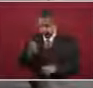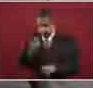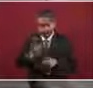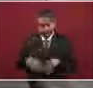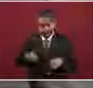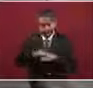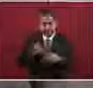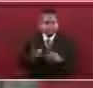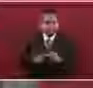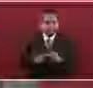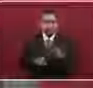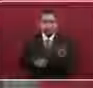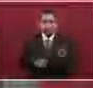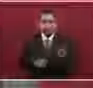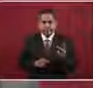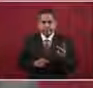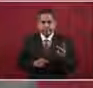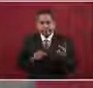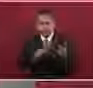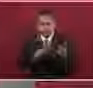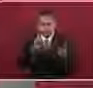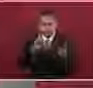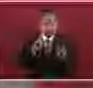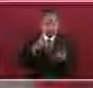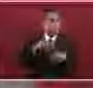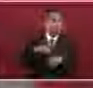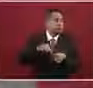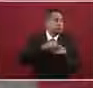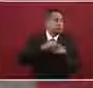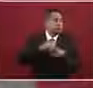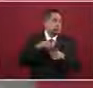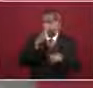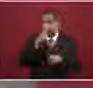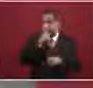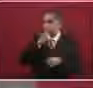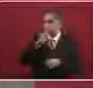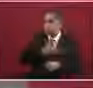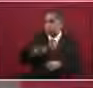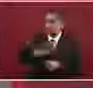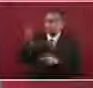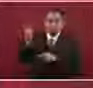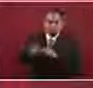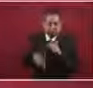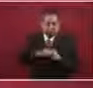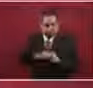que se permita la revocación del mandato